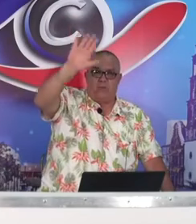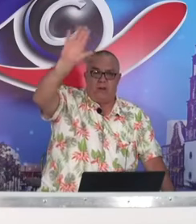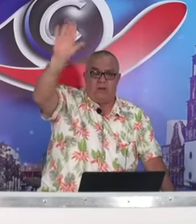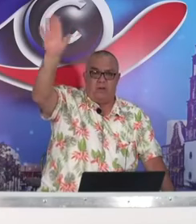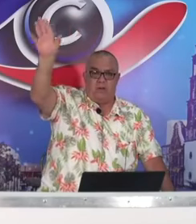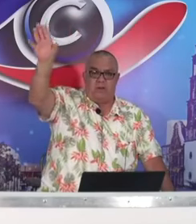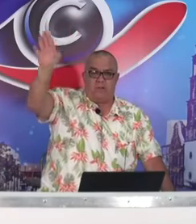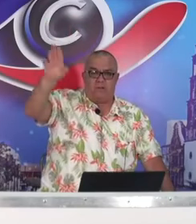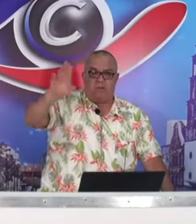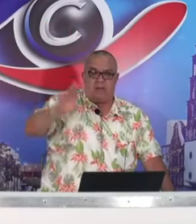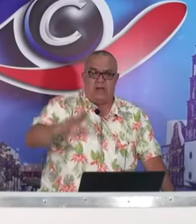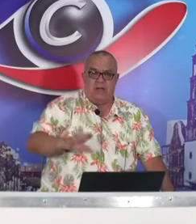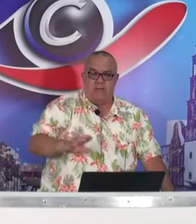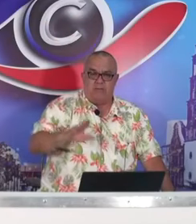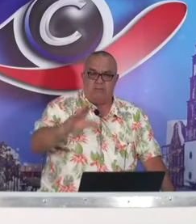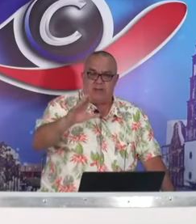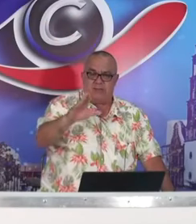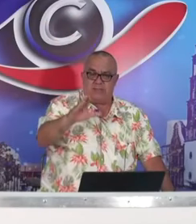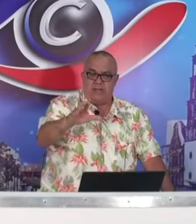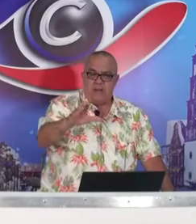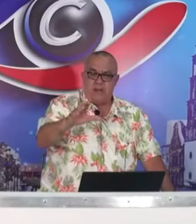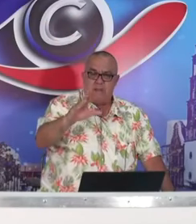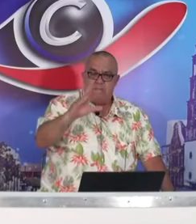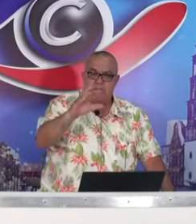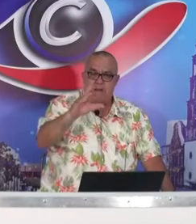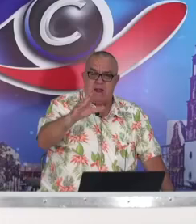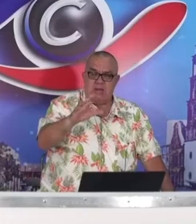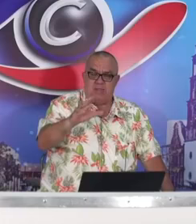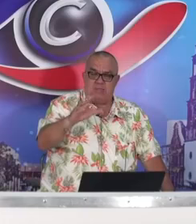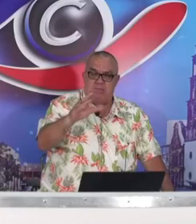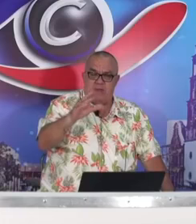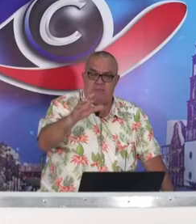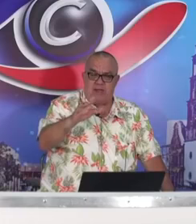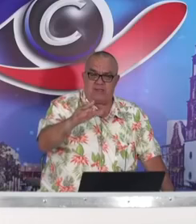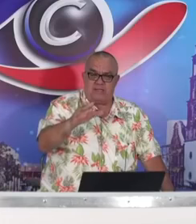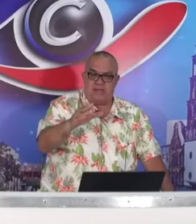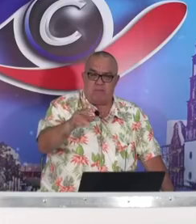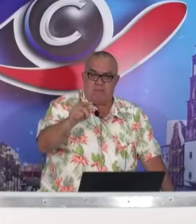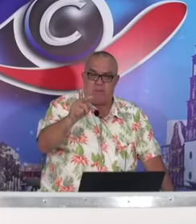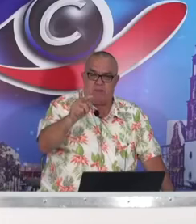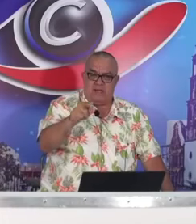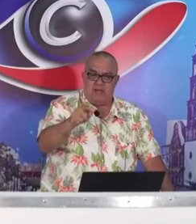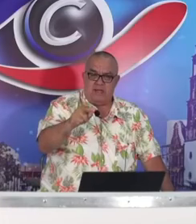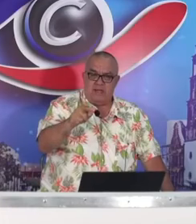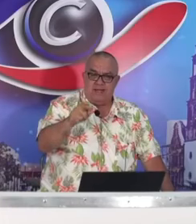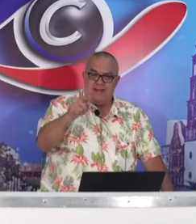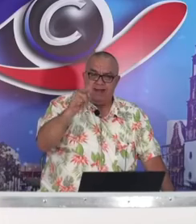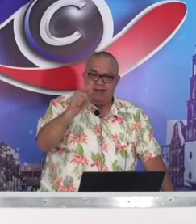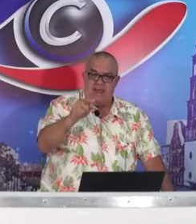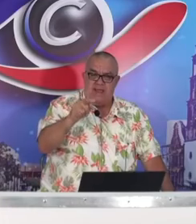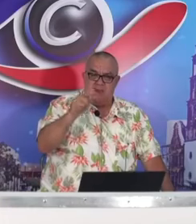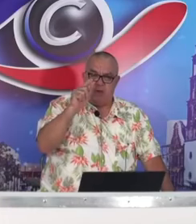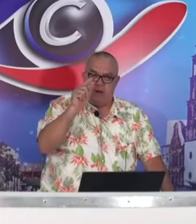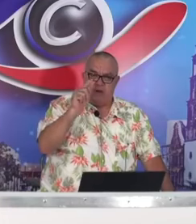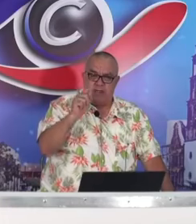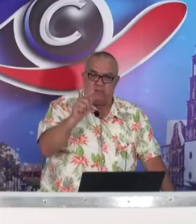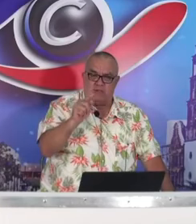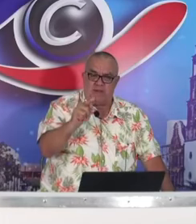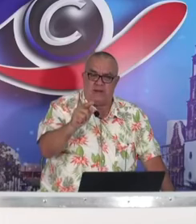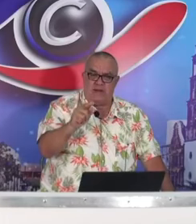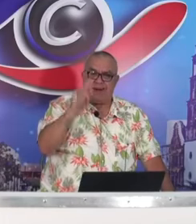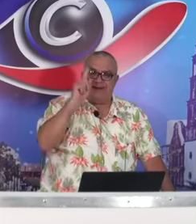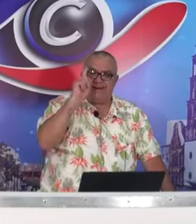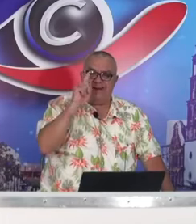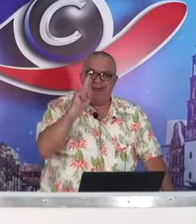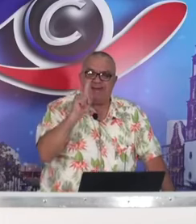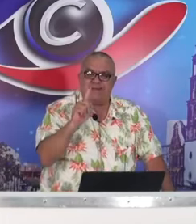lado, por el lado de Lomas de Pedregal. Van a ser varias privadas ahí, propiedad de Juan Ignacio Torres